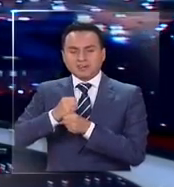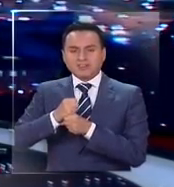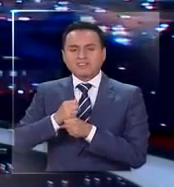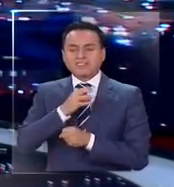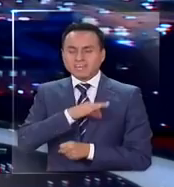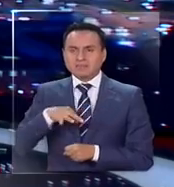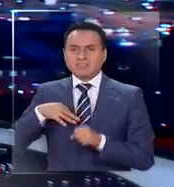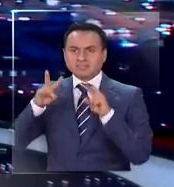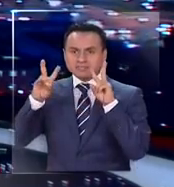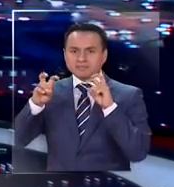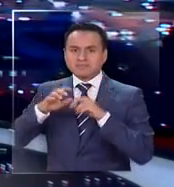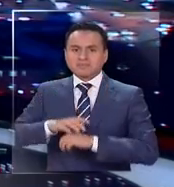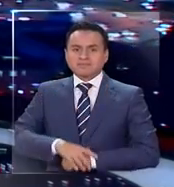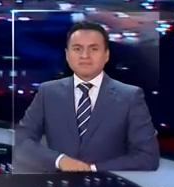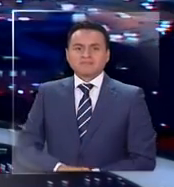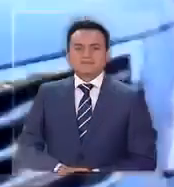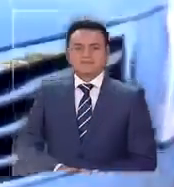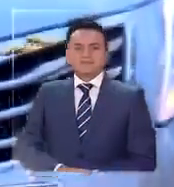de ministro.